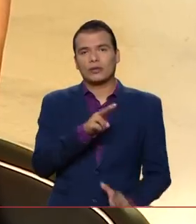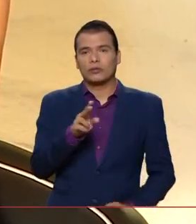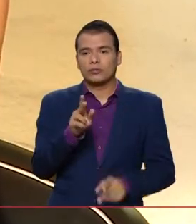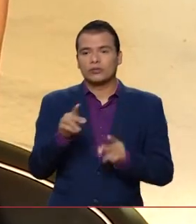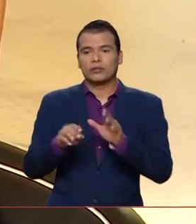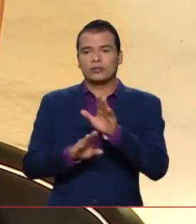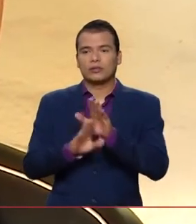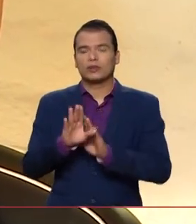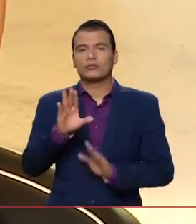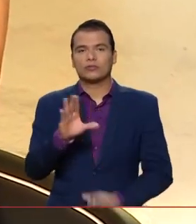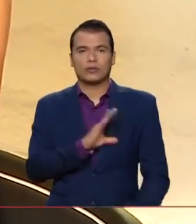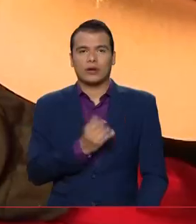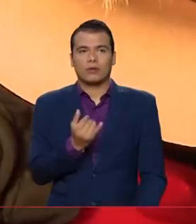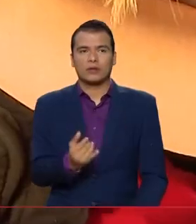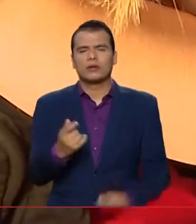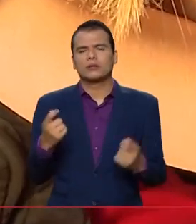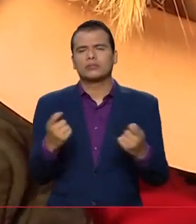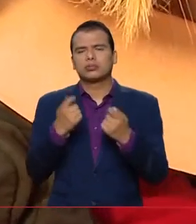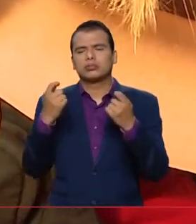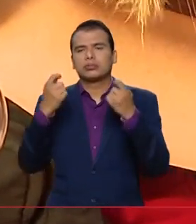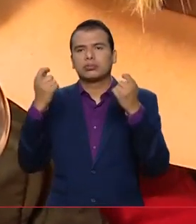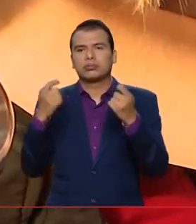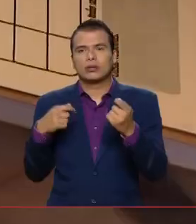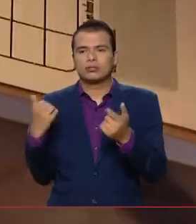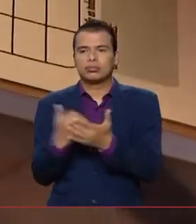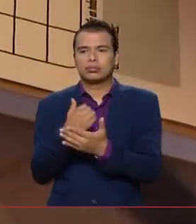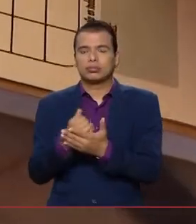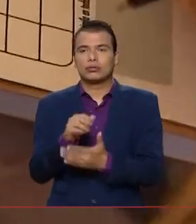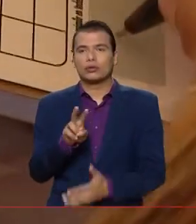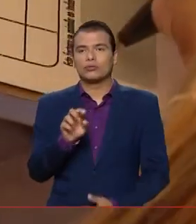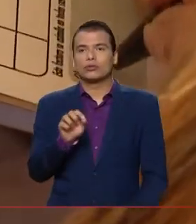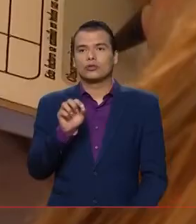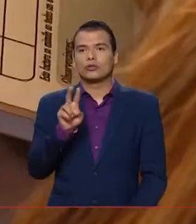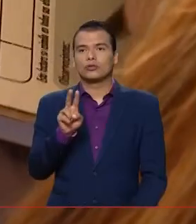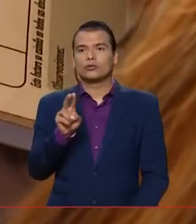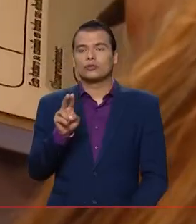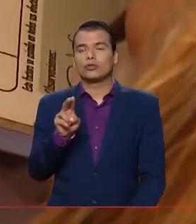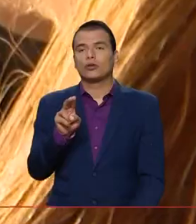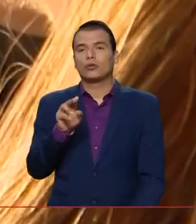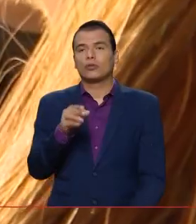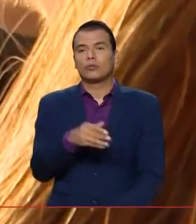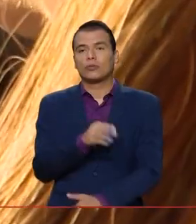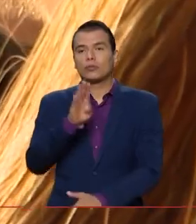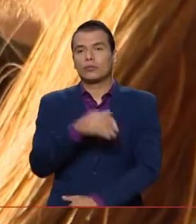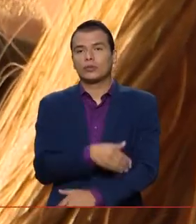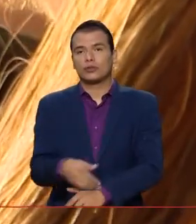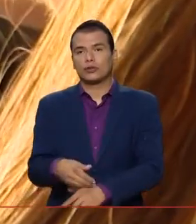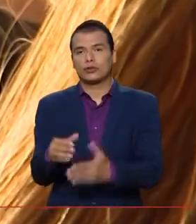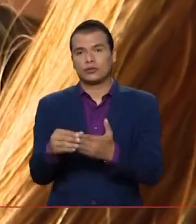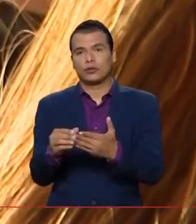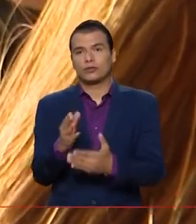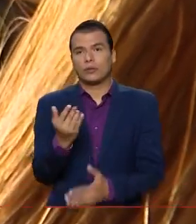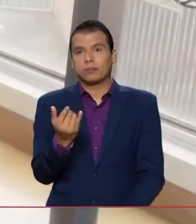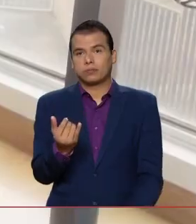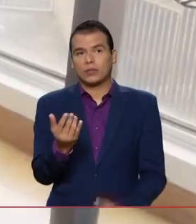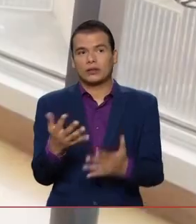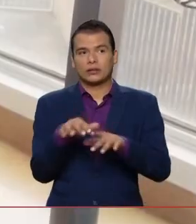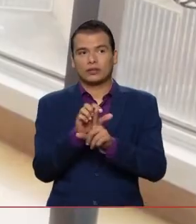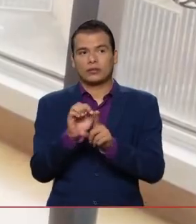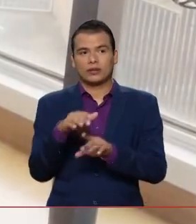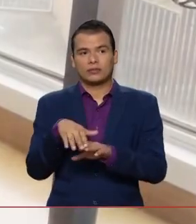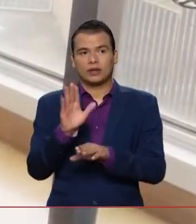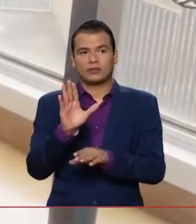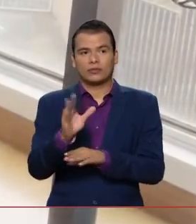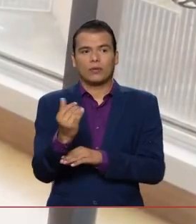emprendedores en la capital del Valle vendieron más de $2.2 millones por canales e-commerce en los que se incluyen las redes sociales. El promedio de